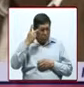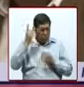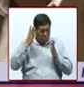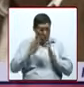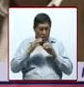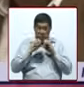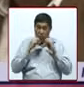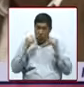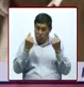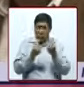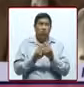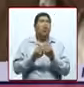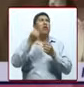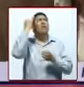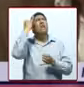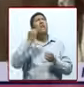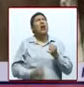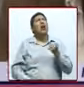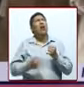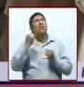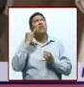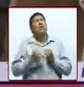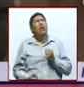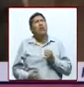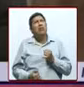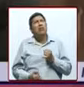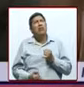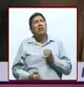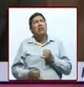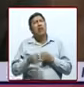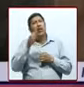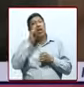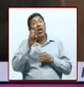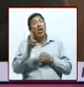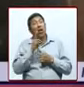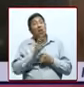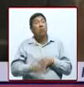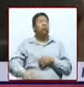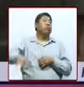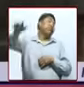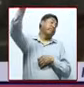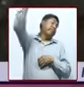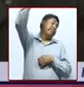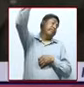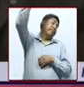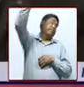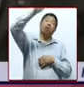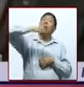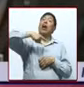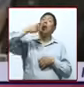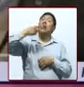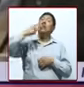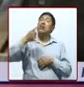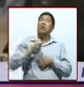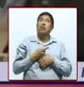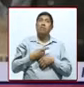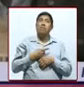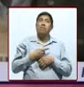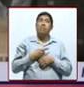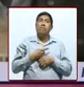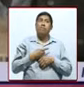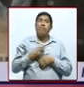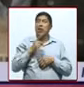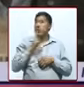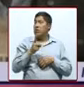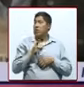políticas. Y al final del encuentro, Evo volvió a tomar la palabra y dijo que